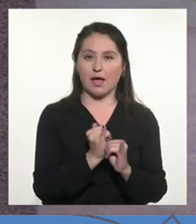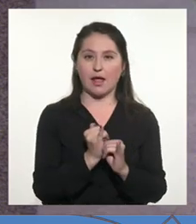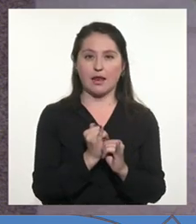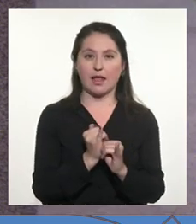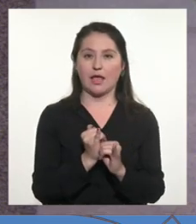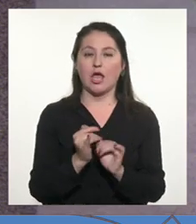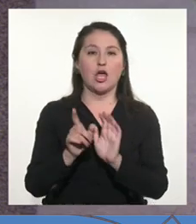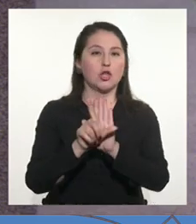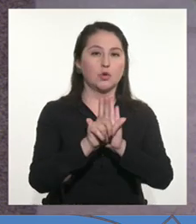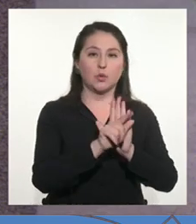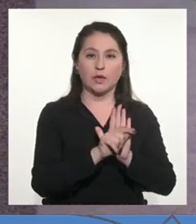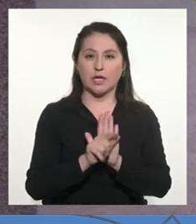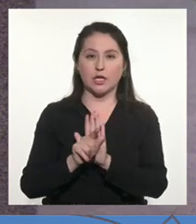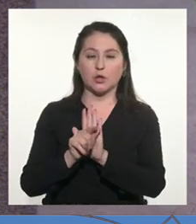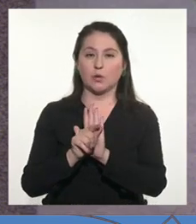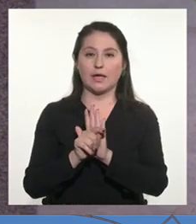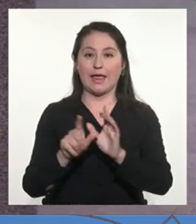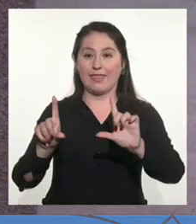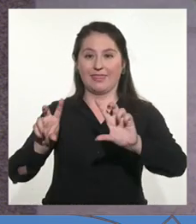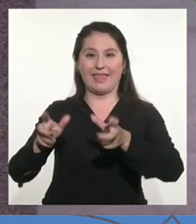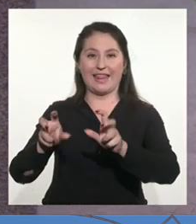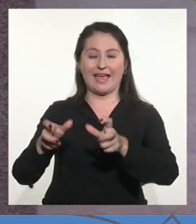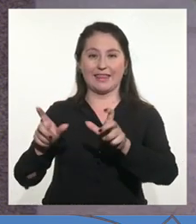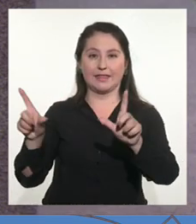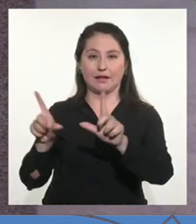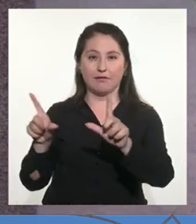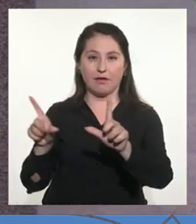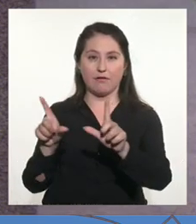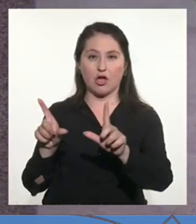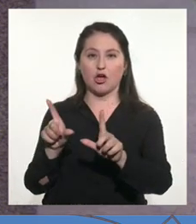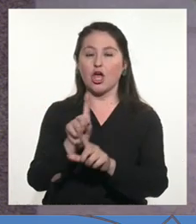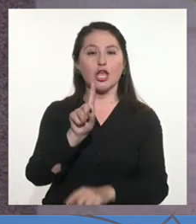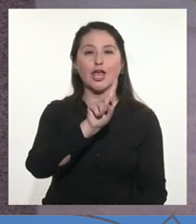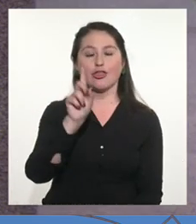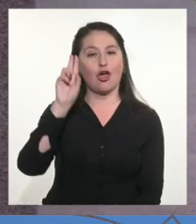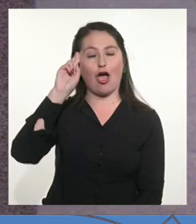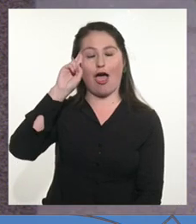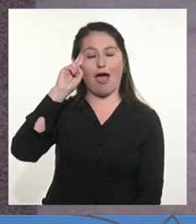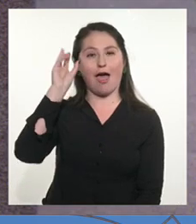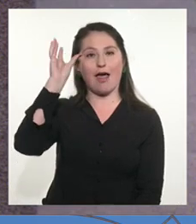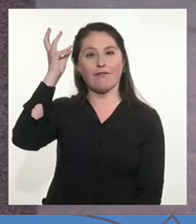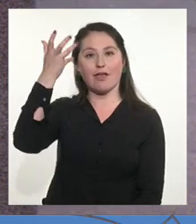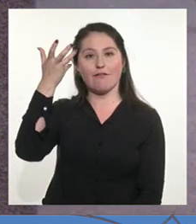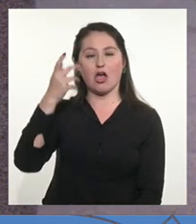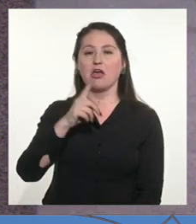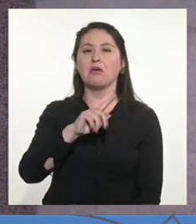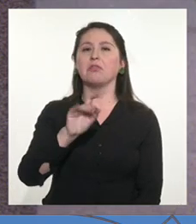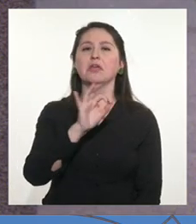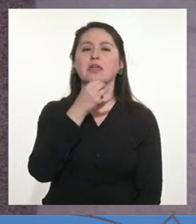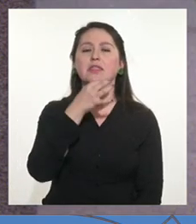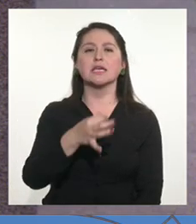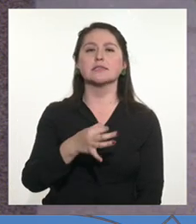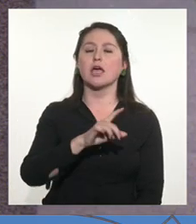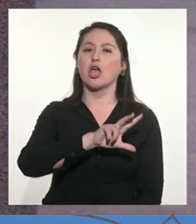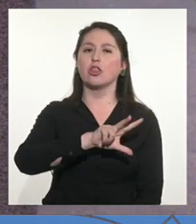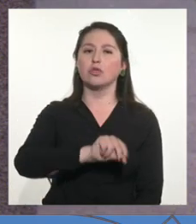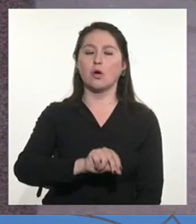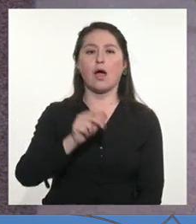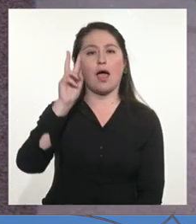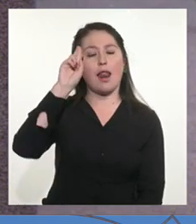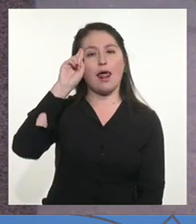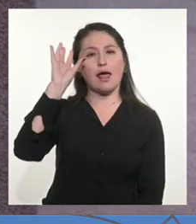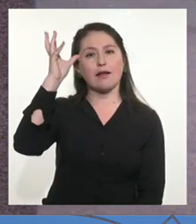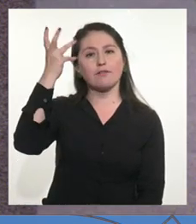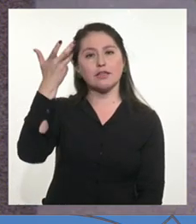twitter de los matinales que son más reflexivos en una sociedad que niega a la reflexión tal vez en el momento de mayor necesidad